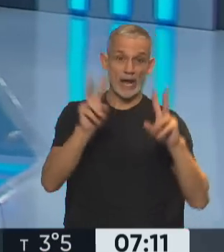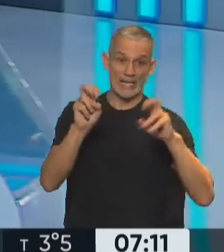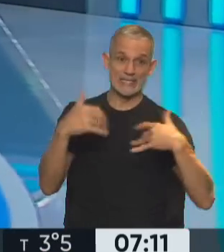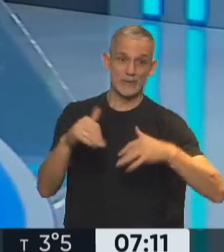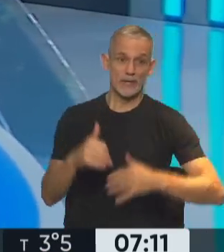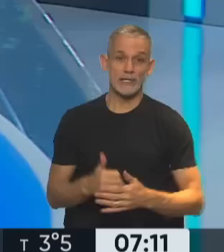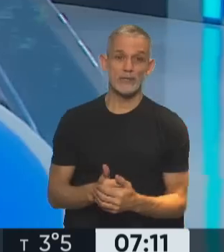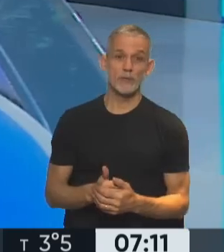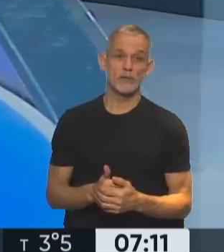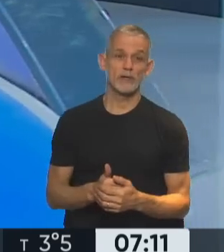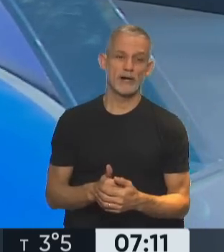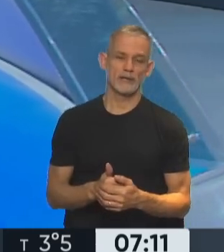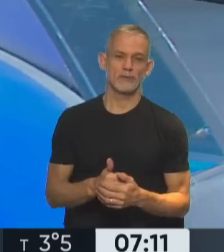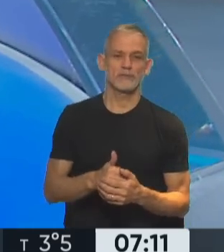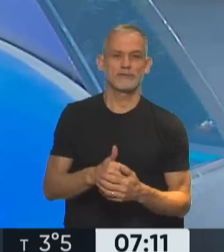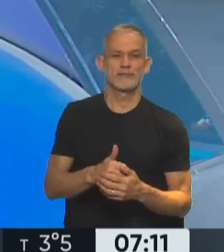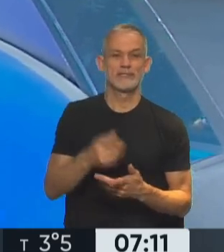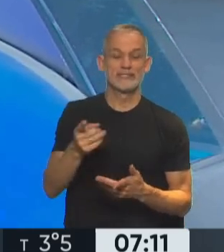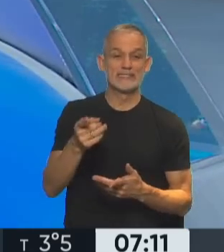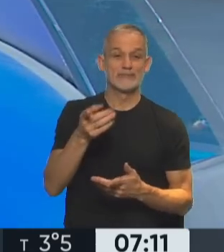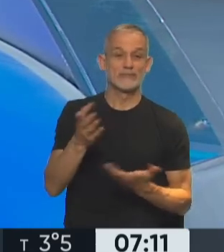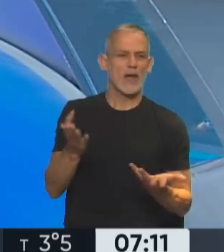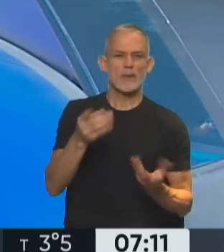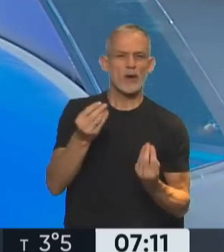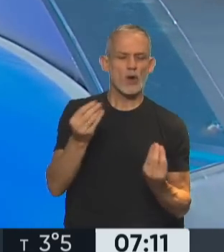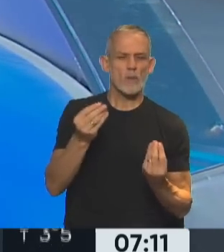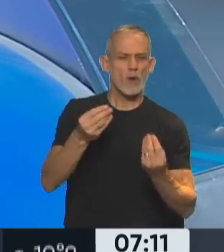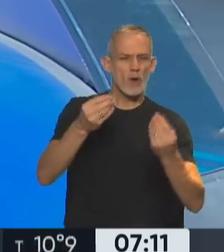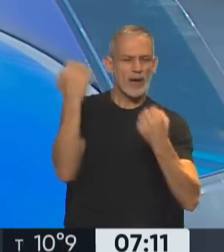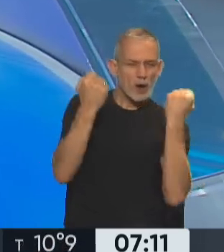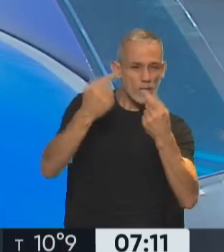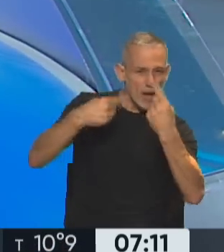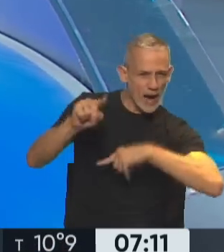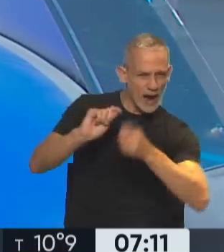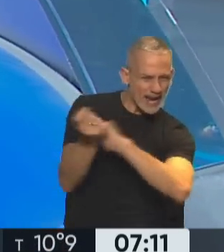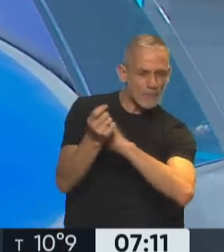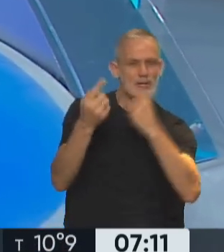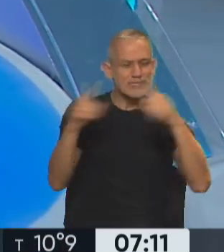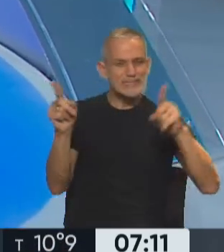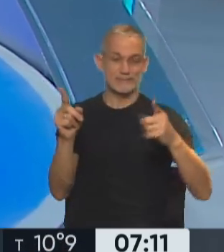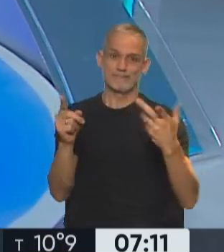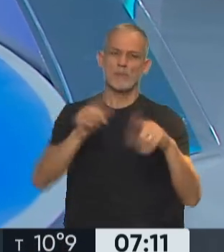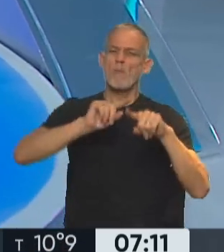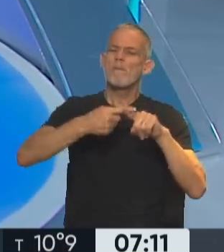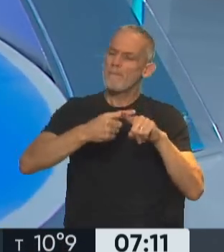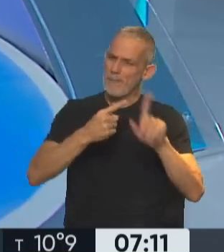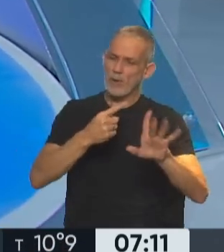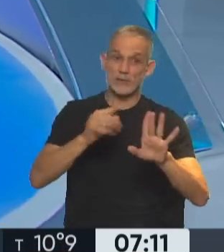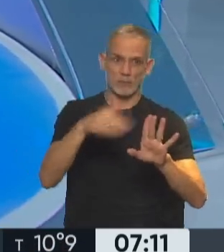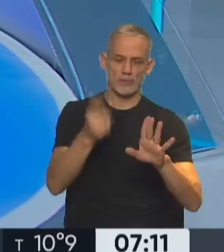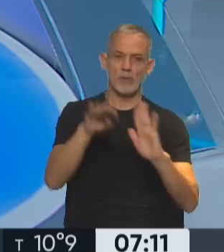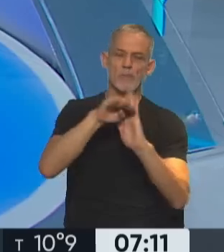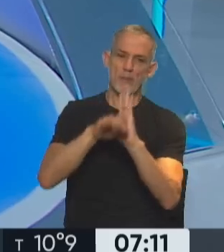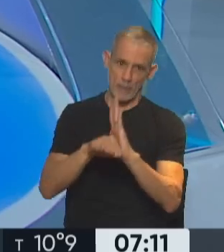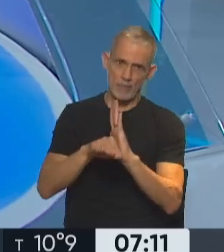analizar. El primero es el político, porque es un cambio en la economía del país, pero profundamente político. Pero después vienen